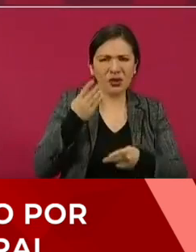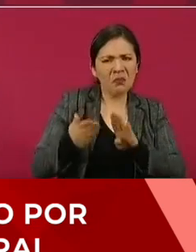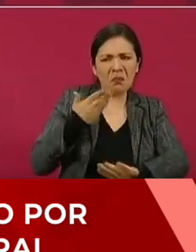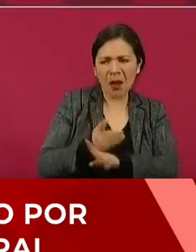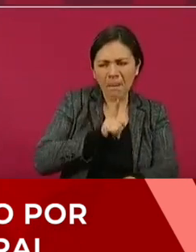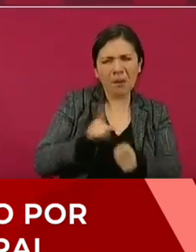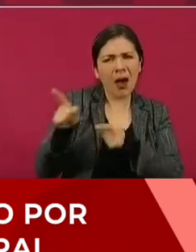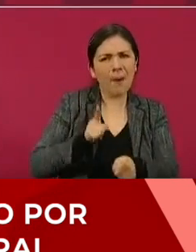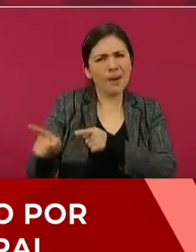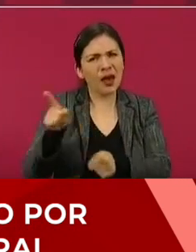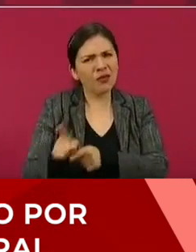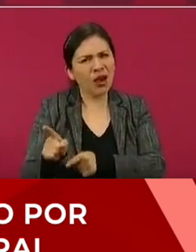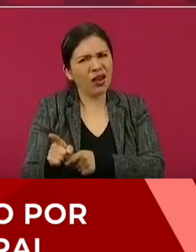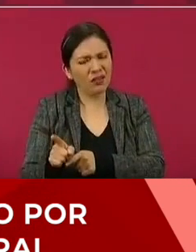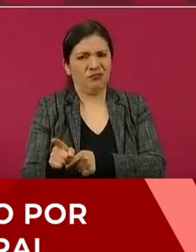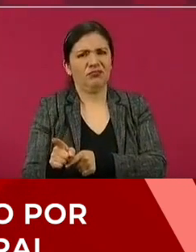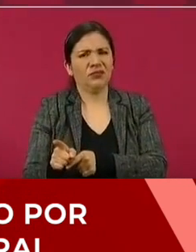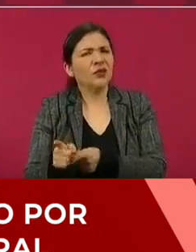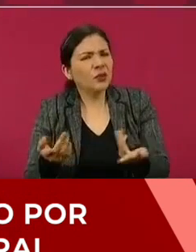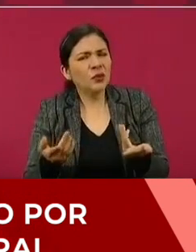¿Cómo se llevan a trabajar